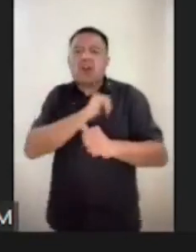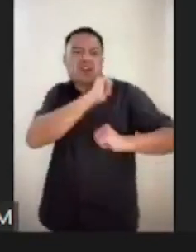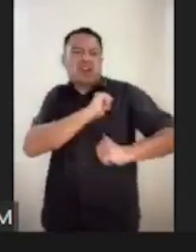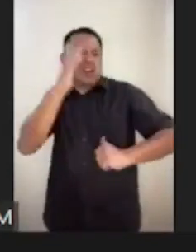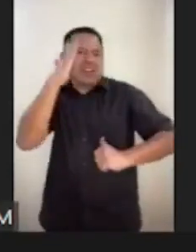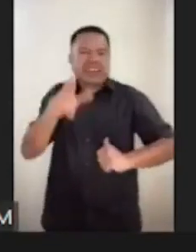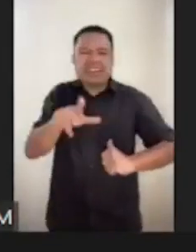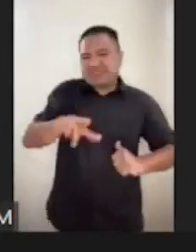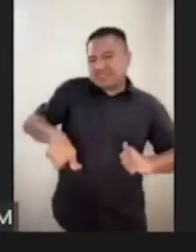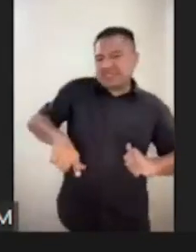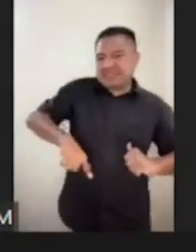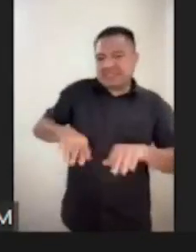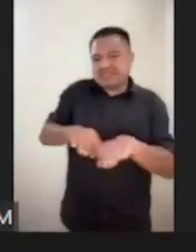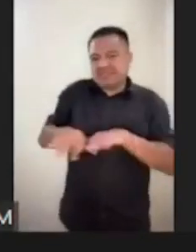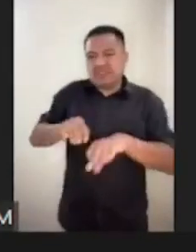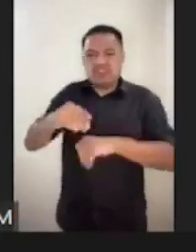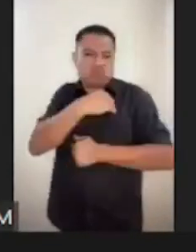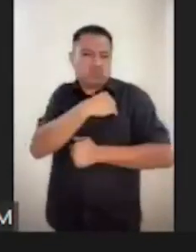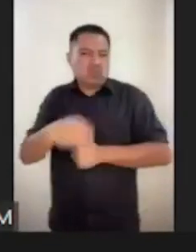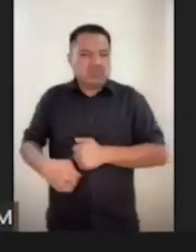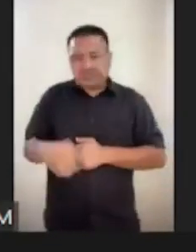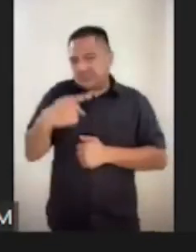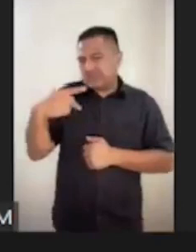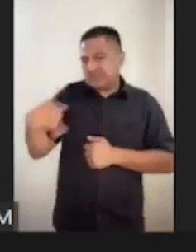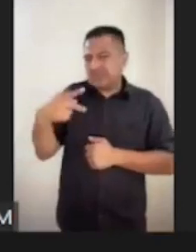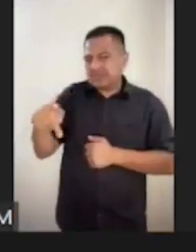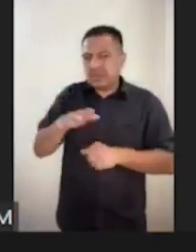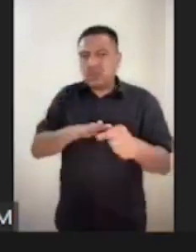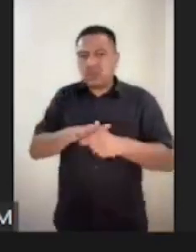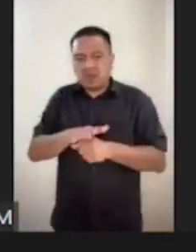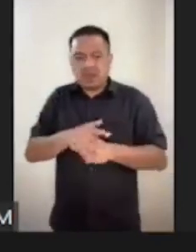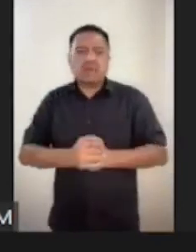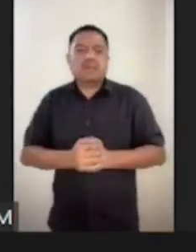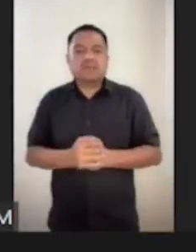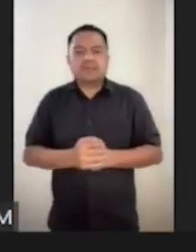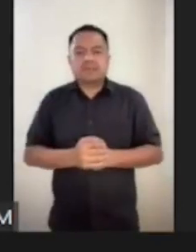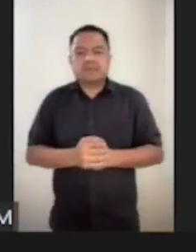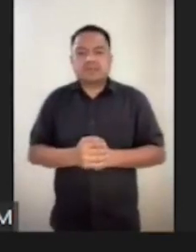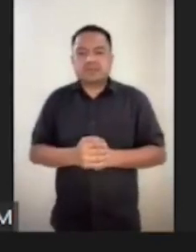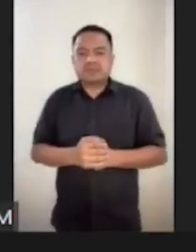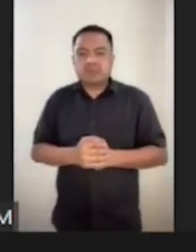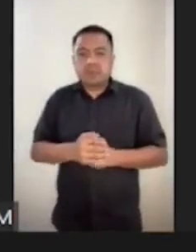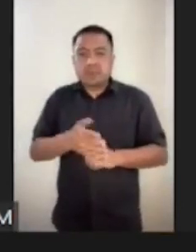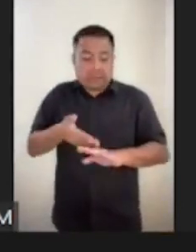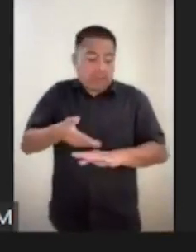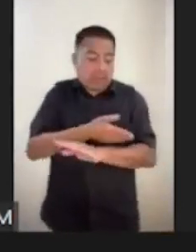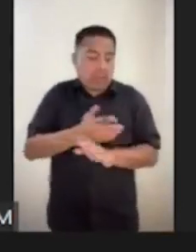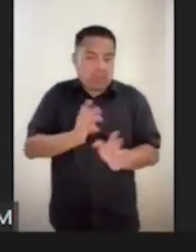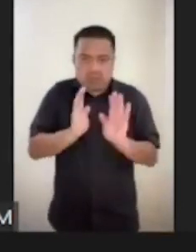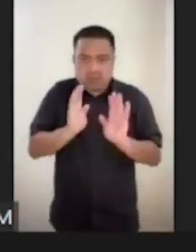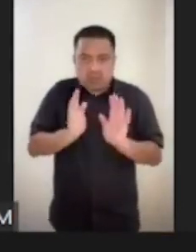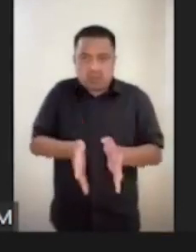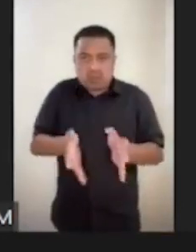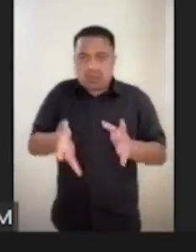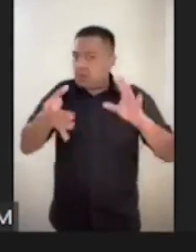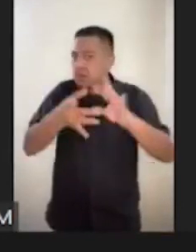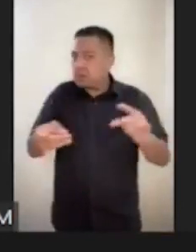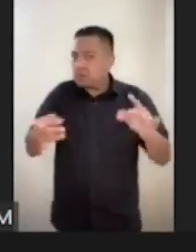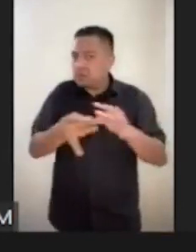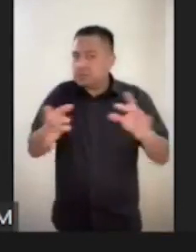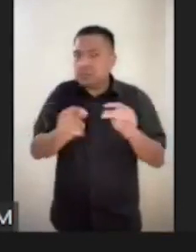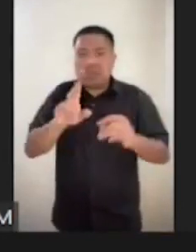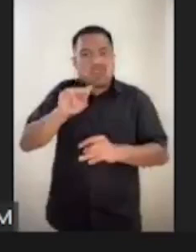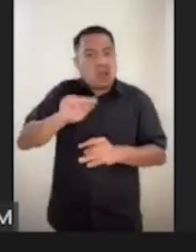elección popular, en el caso, en el orden municipal. Lo anterior, de no estimarse